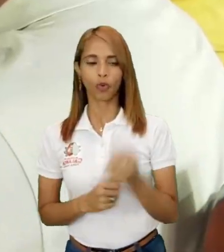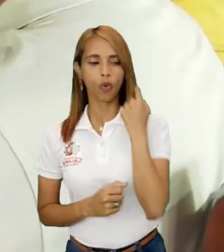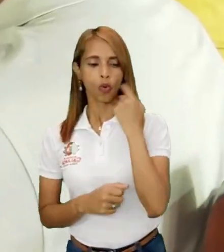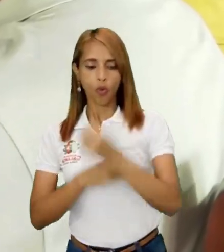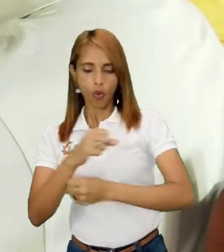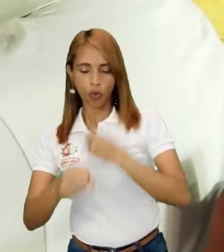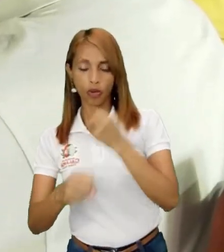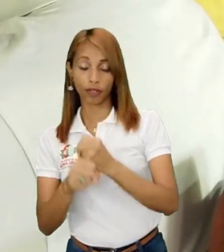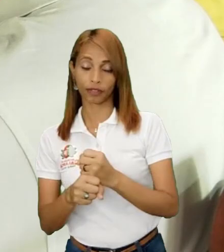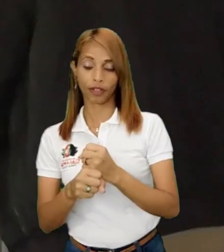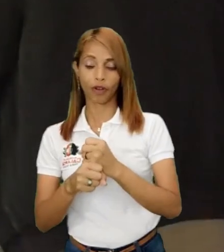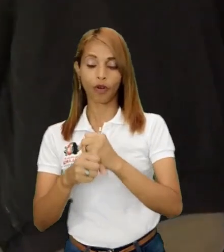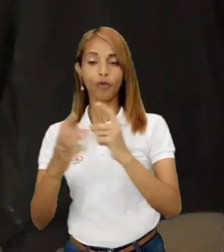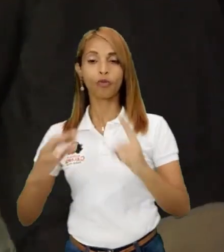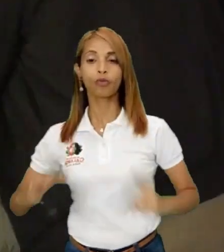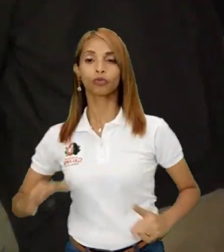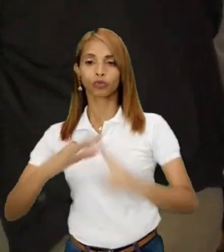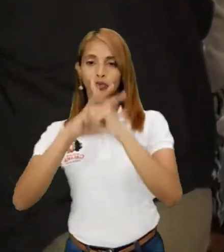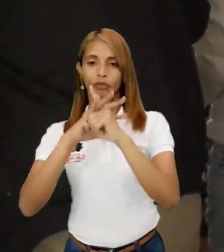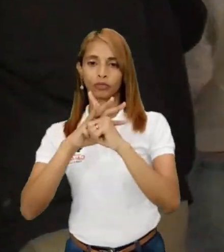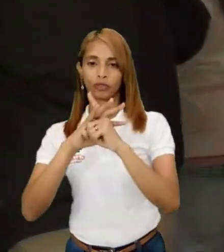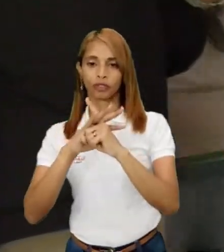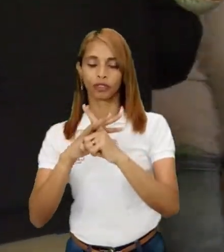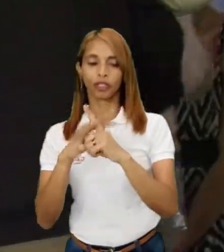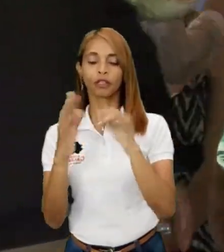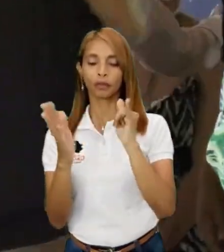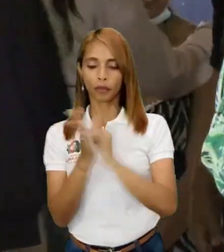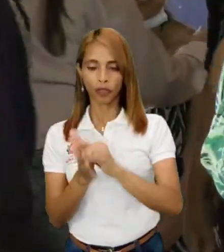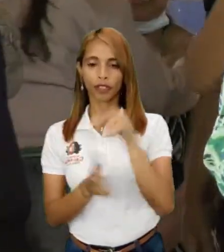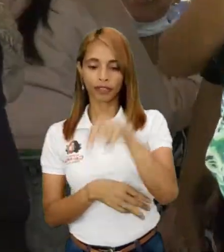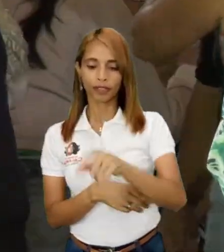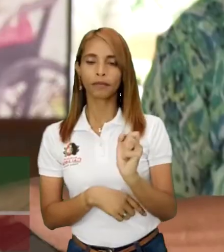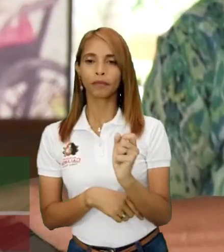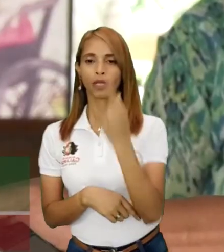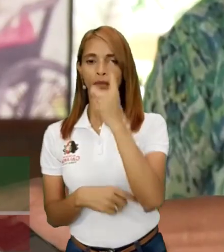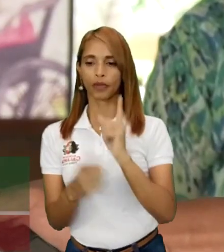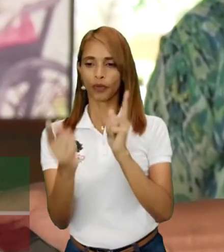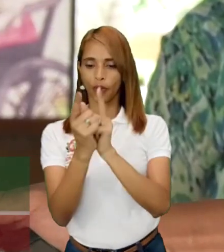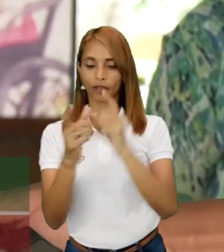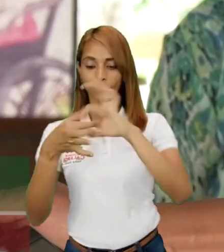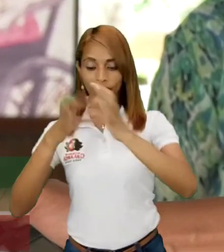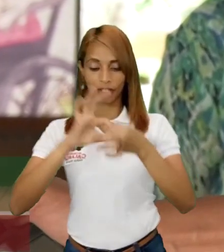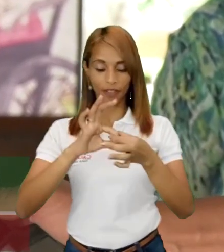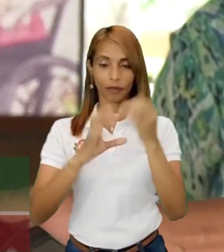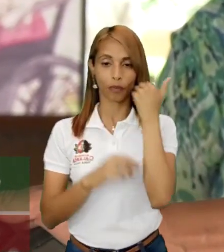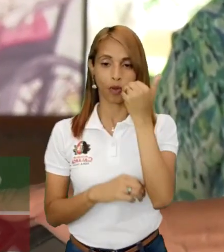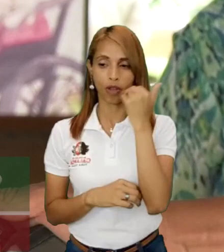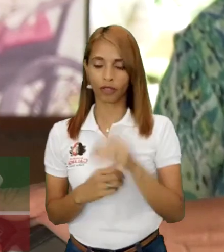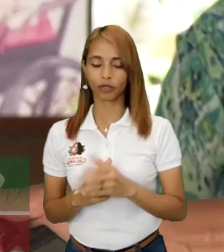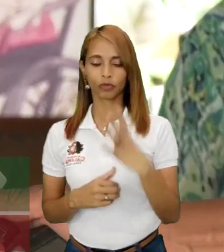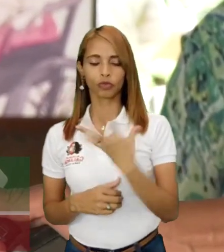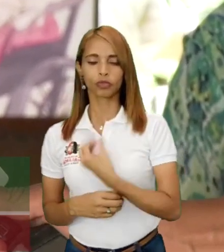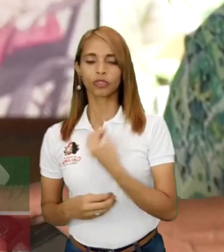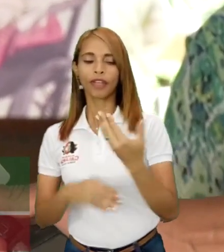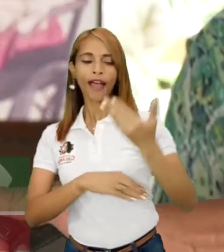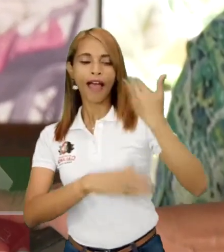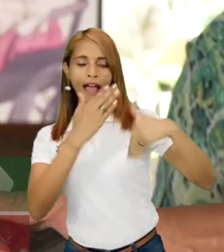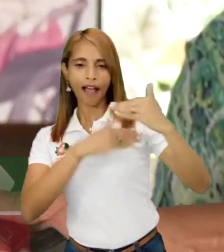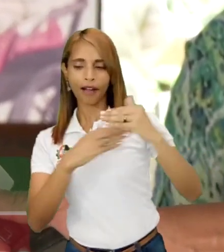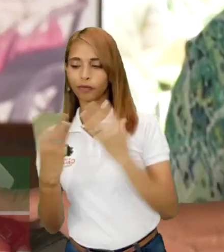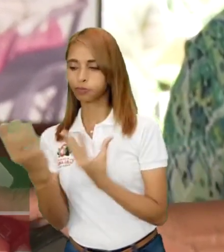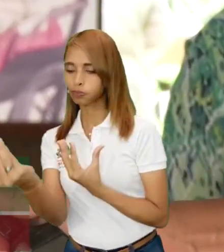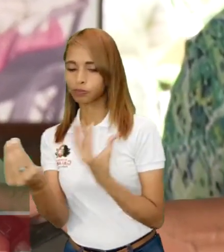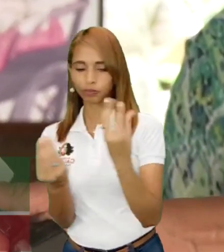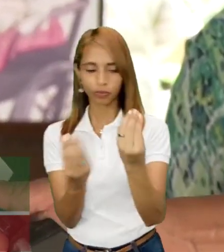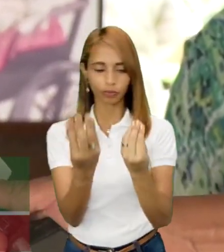una red que las unió como una gran familia hace un año este es nos conformamos hace un año Por eso Este es el primer encuentro como